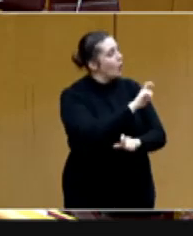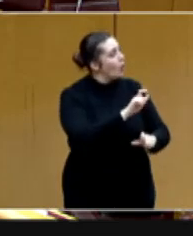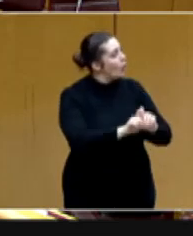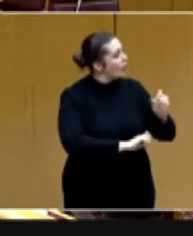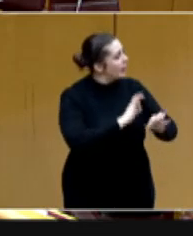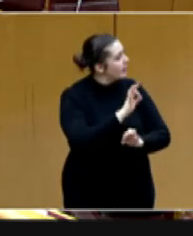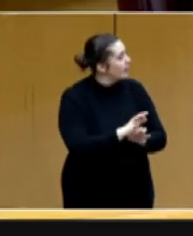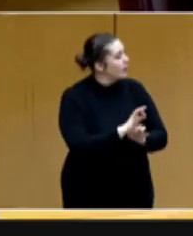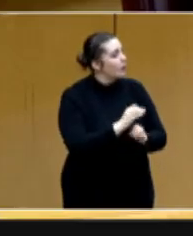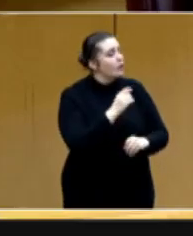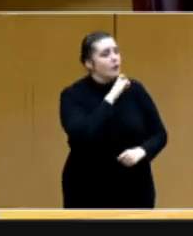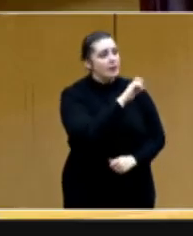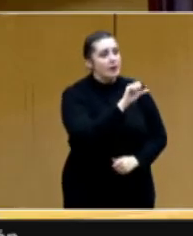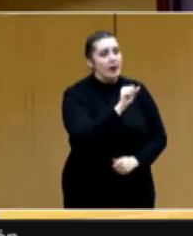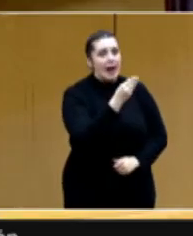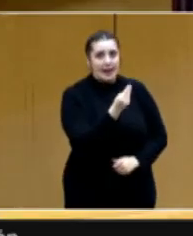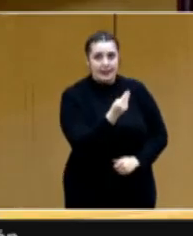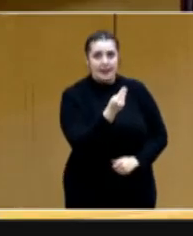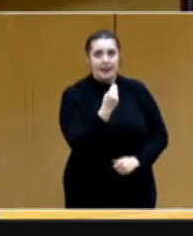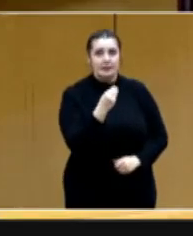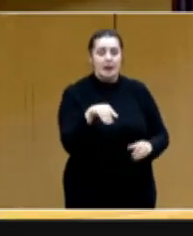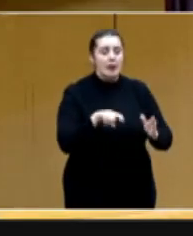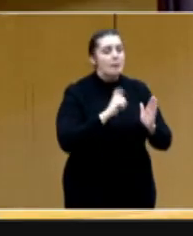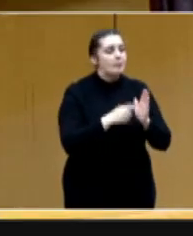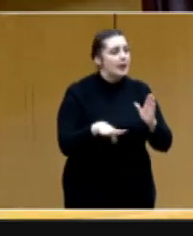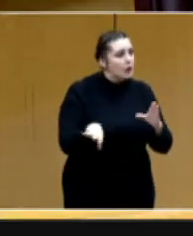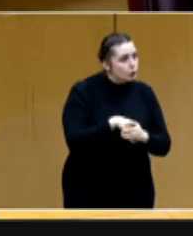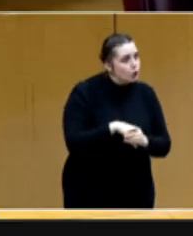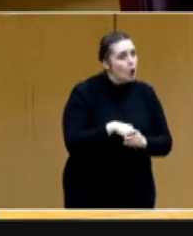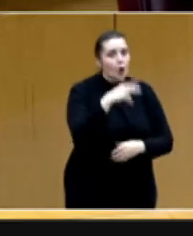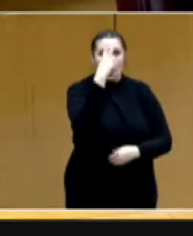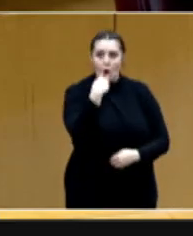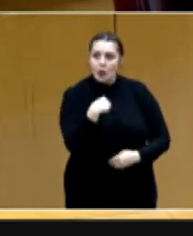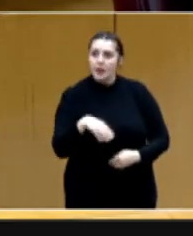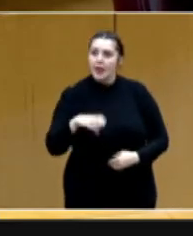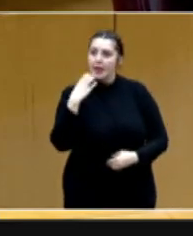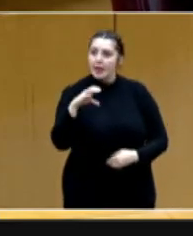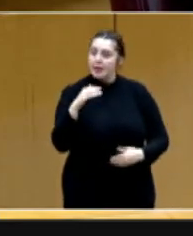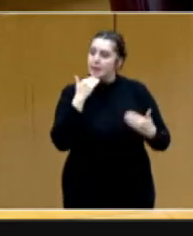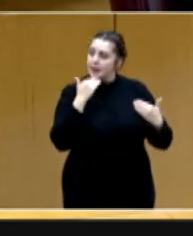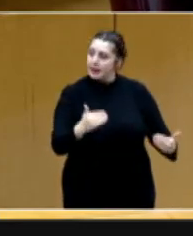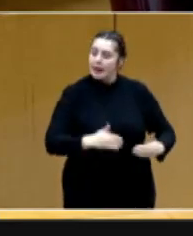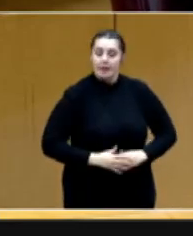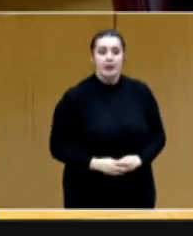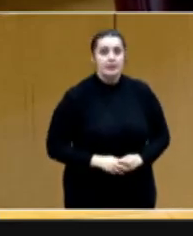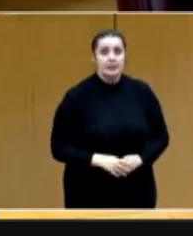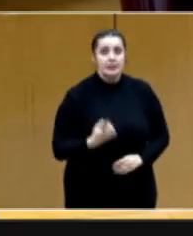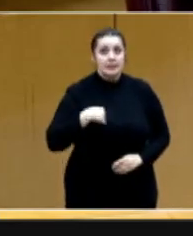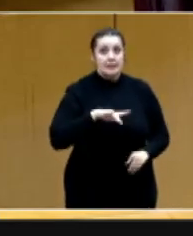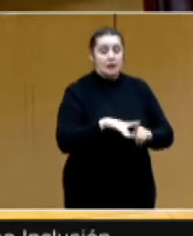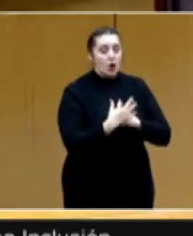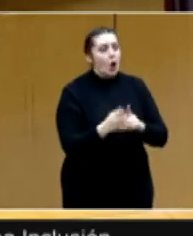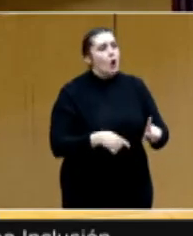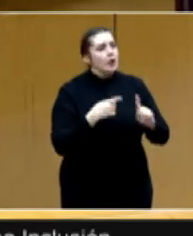a plena inclusión a la once y al cermi en nuestro caso se han conjugado para que tengamos hecha